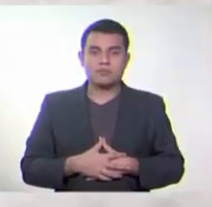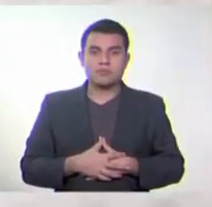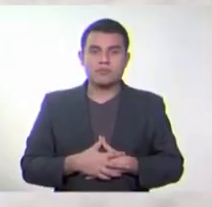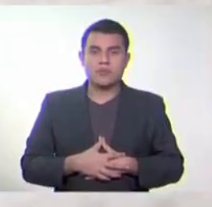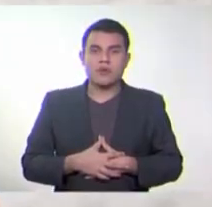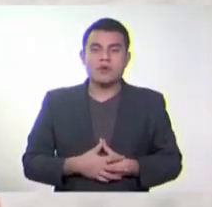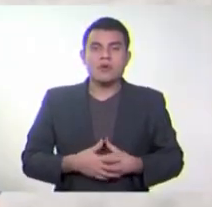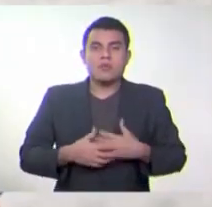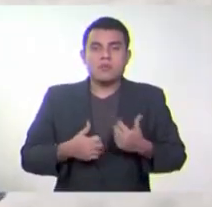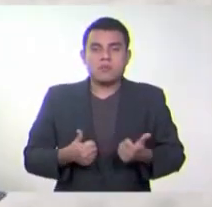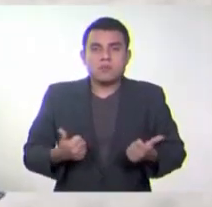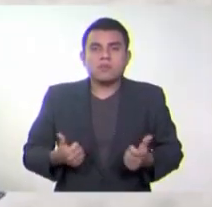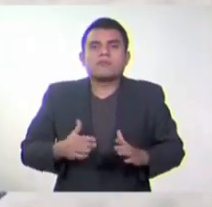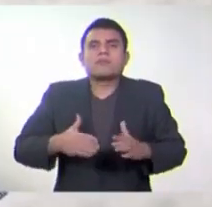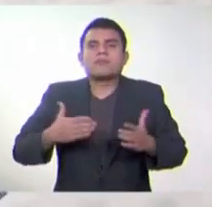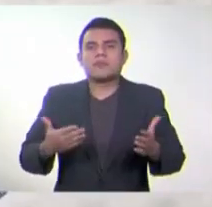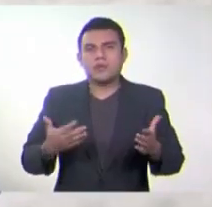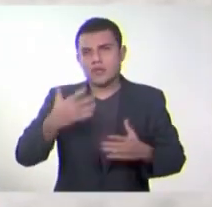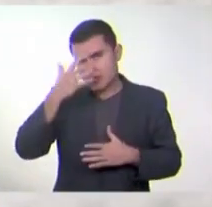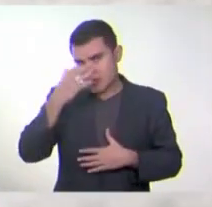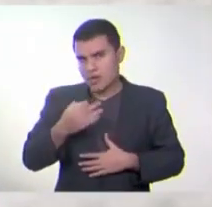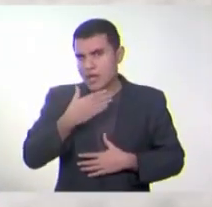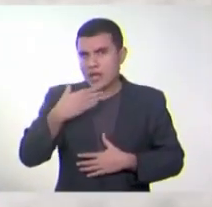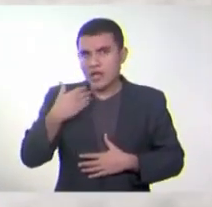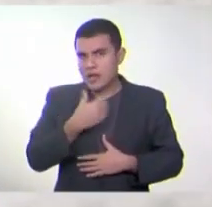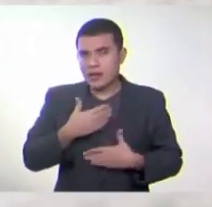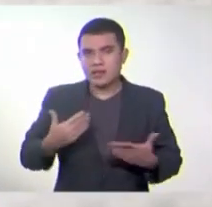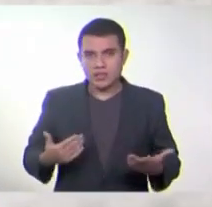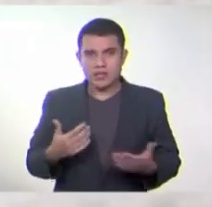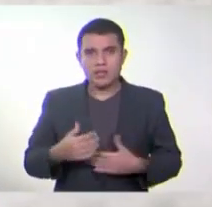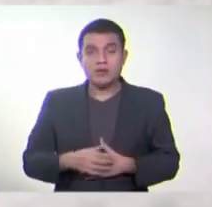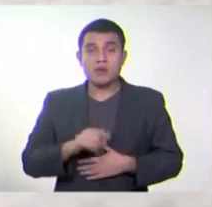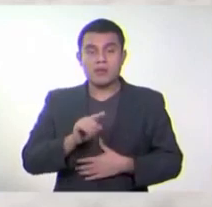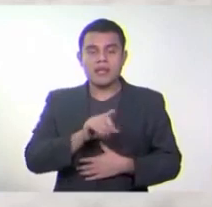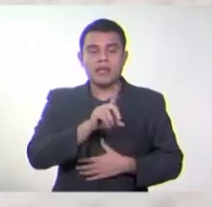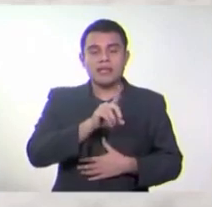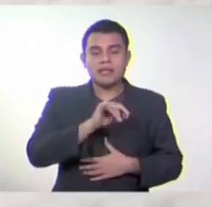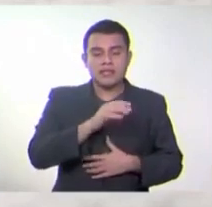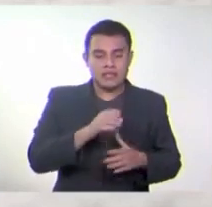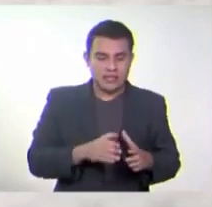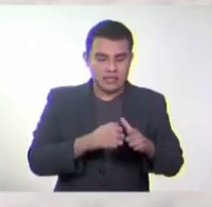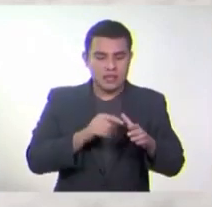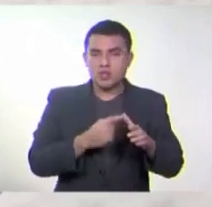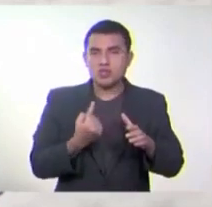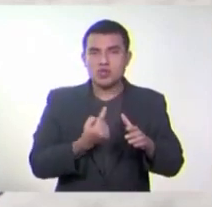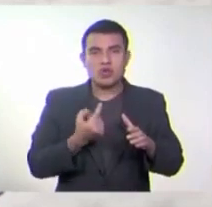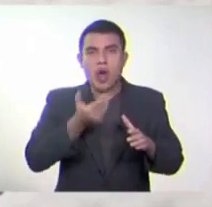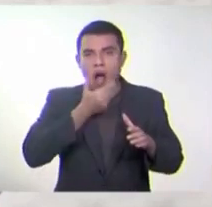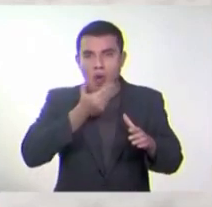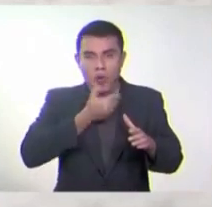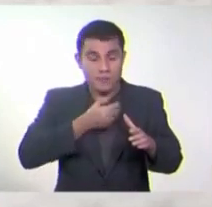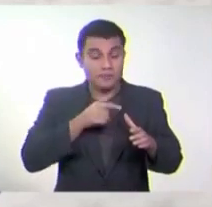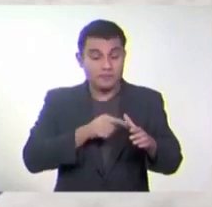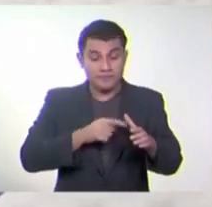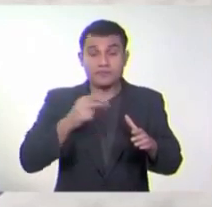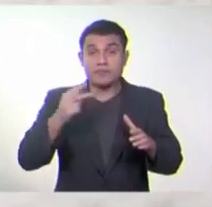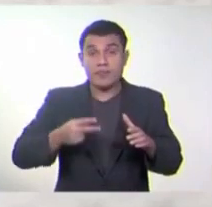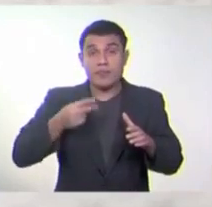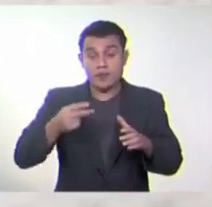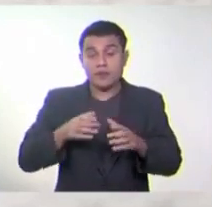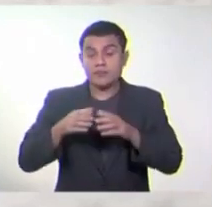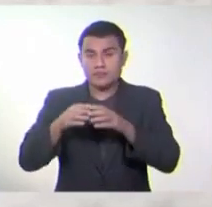Muy bien. ¿Por qué crees que pasa eso? El primer beaker que puse era solo agua. En el segundo es